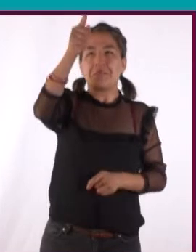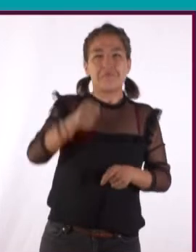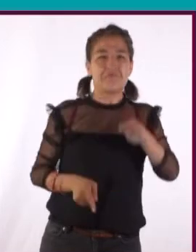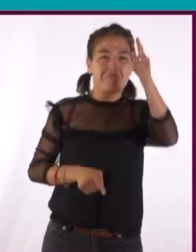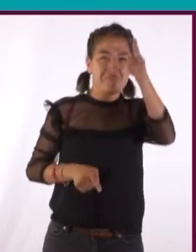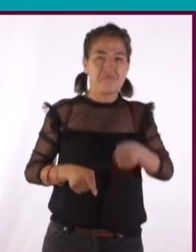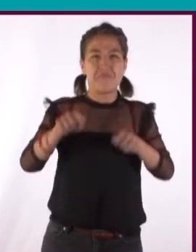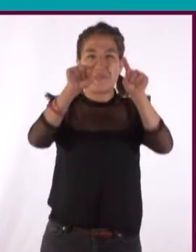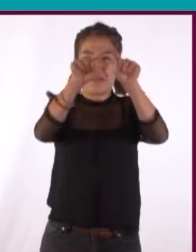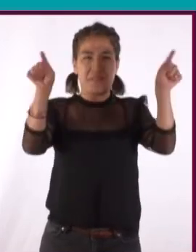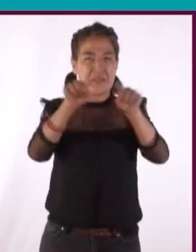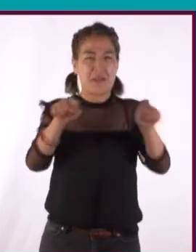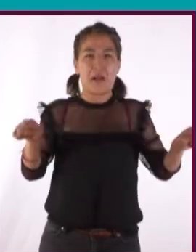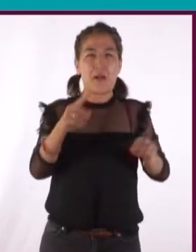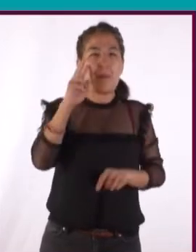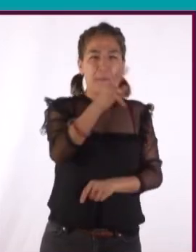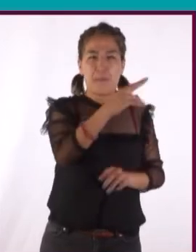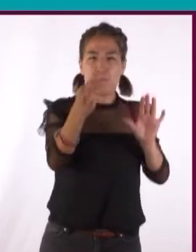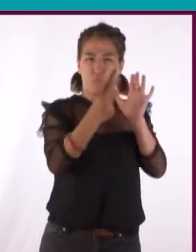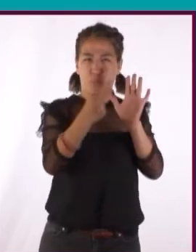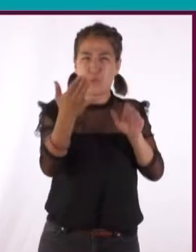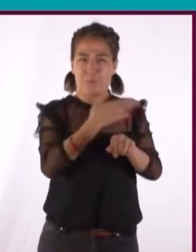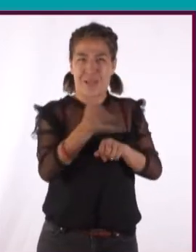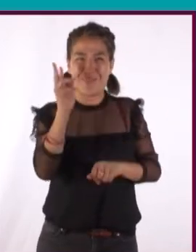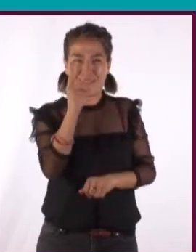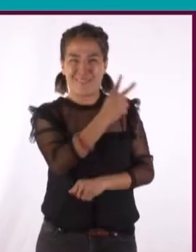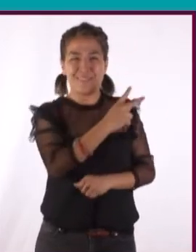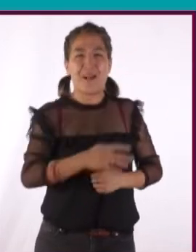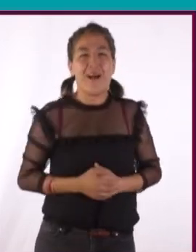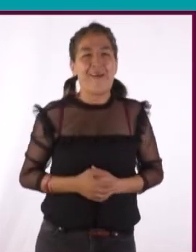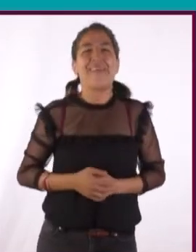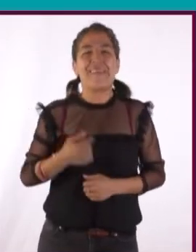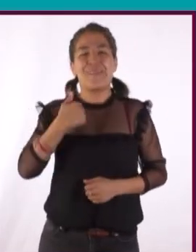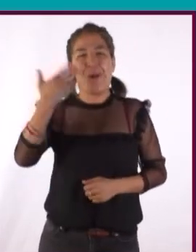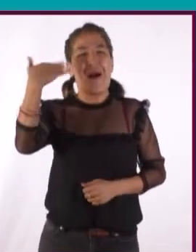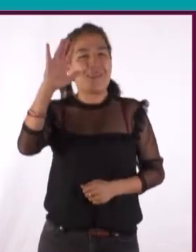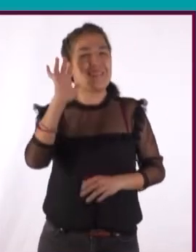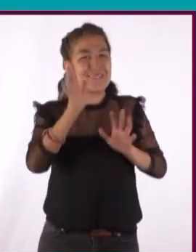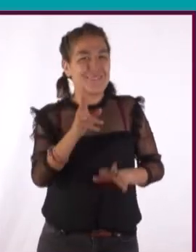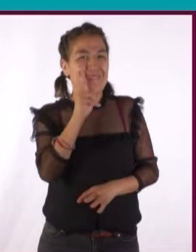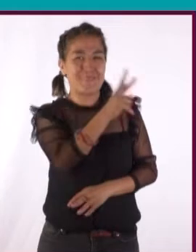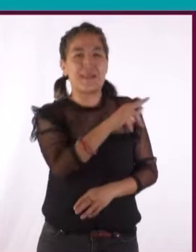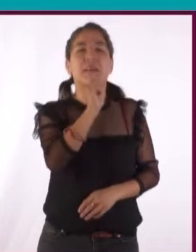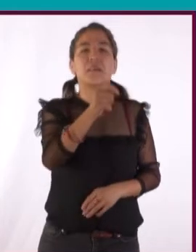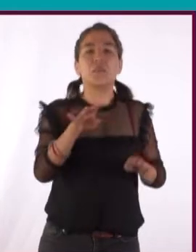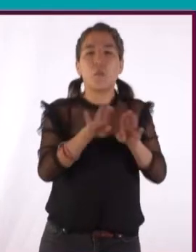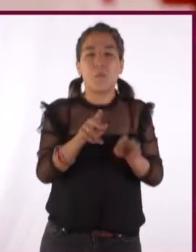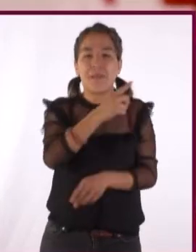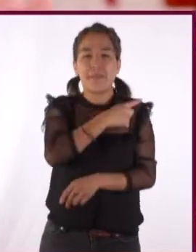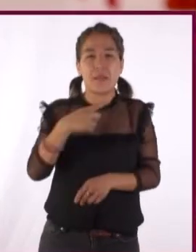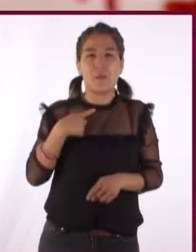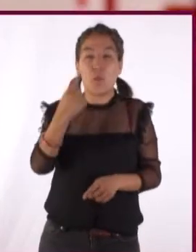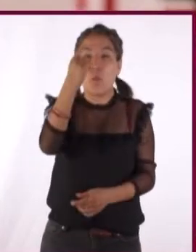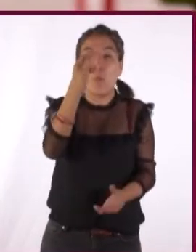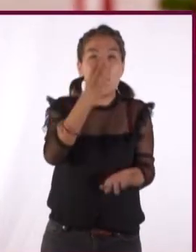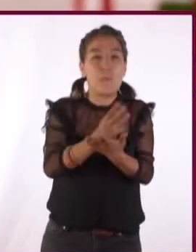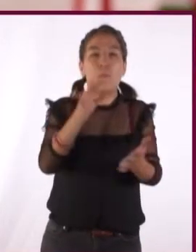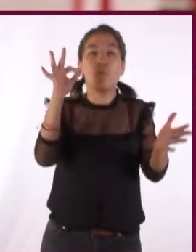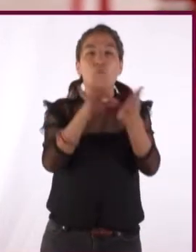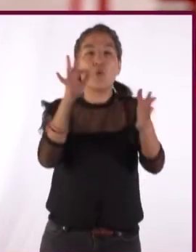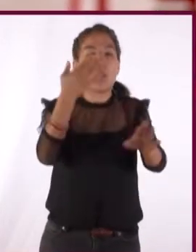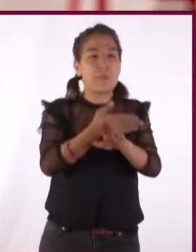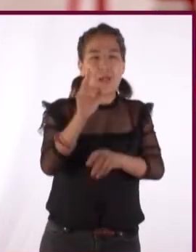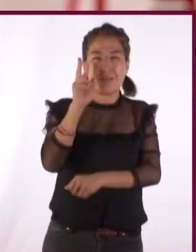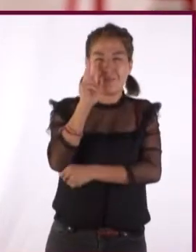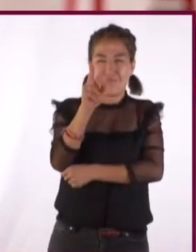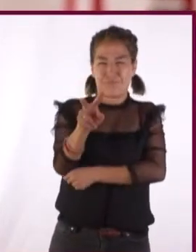se intersectan y vemos un puntito blanco. Ya había visto esta ilusión. Se trata de concentrarnos en mirar un punto